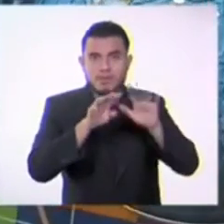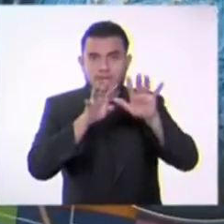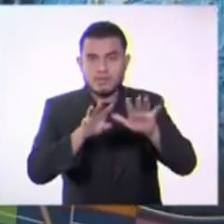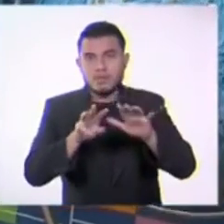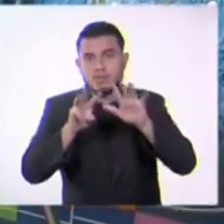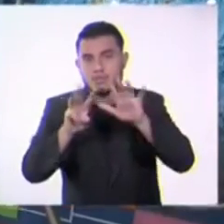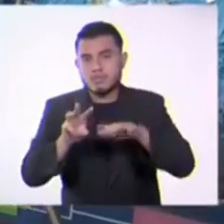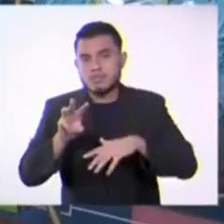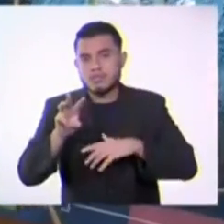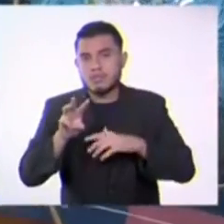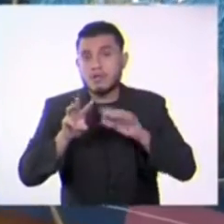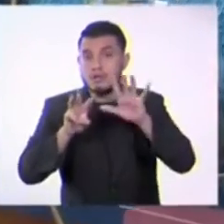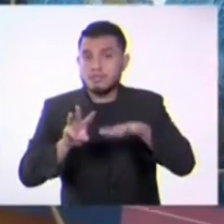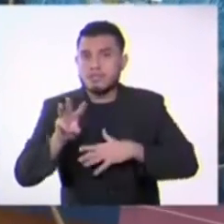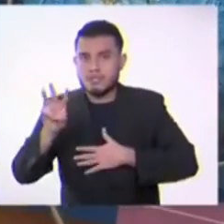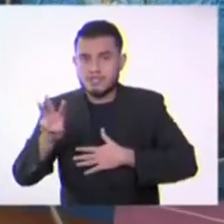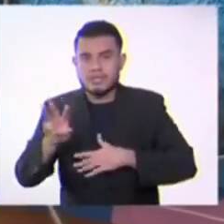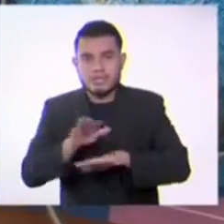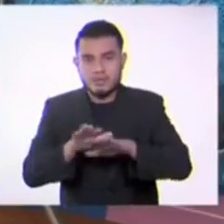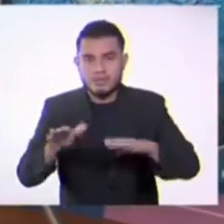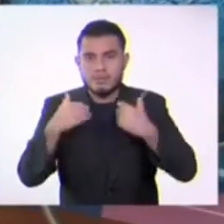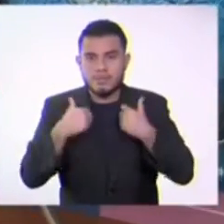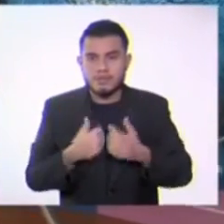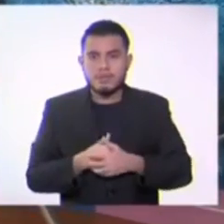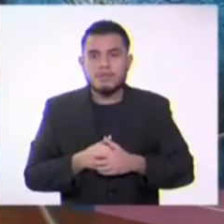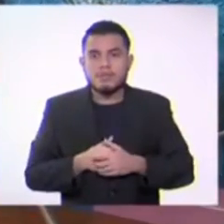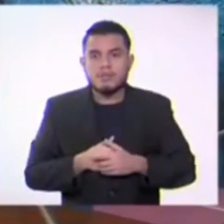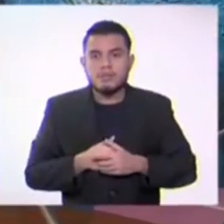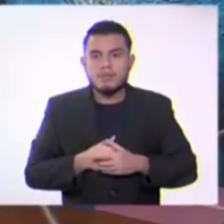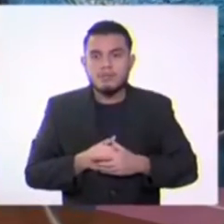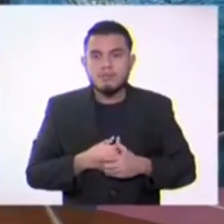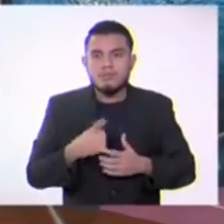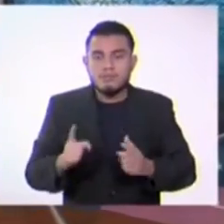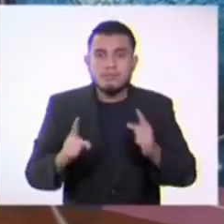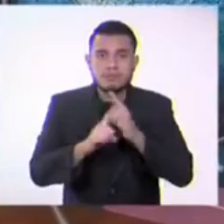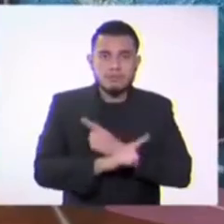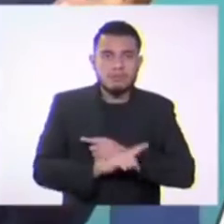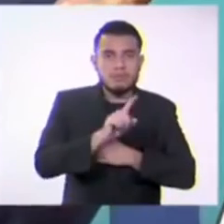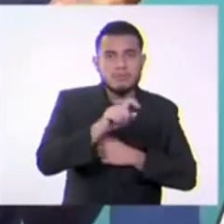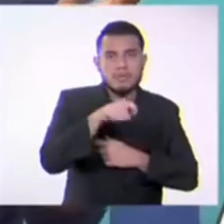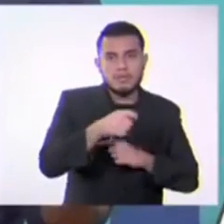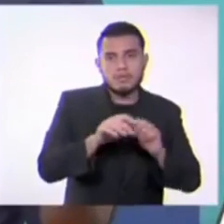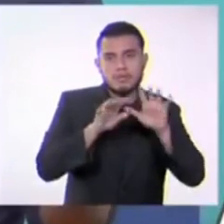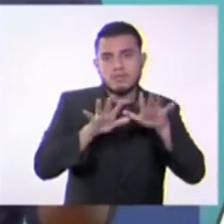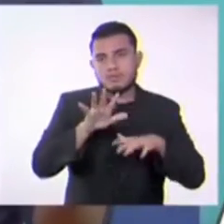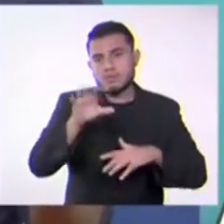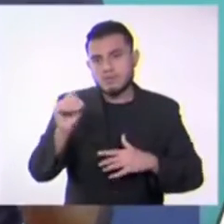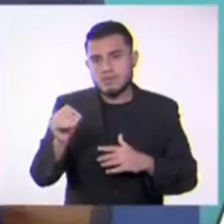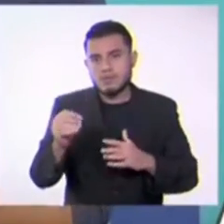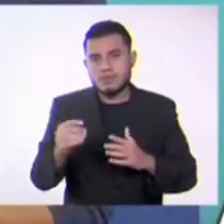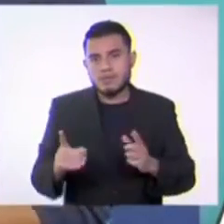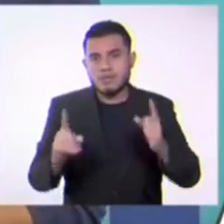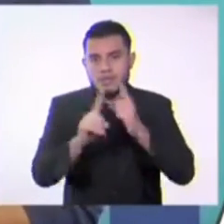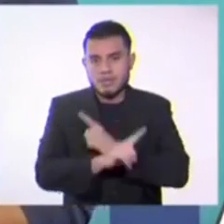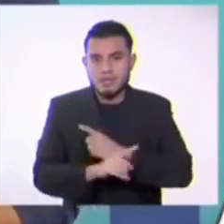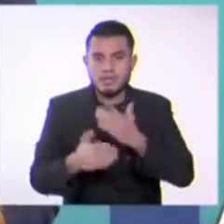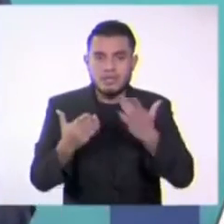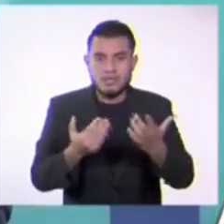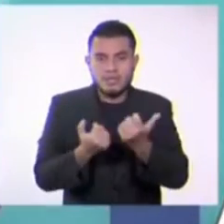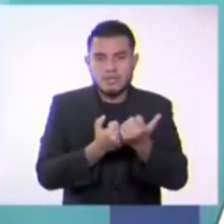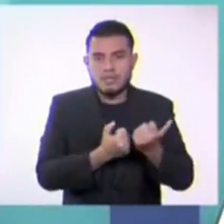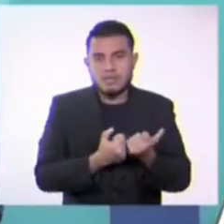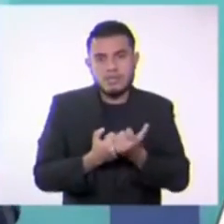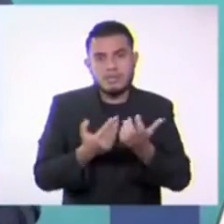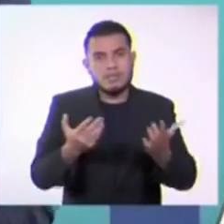1983, que es la última que tenemos. Muy bien, y también esos cambios de 1950 que le dieron luz y vida a institutos